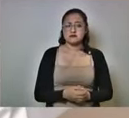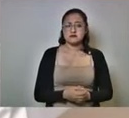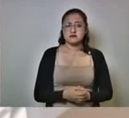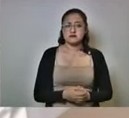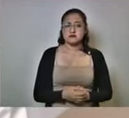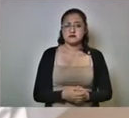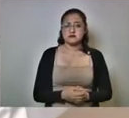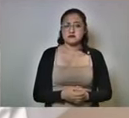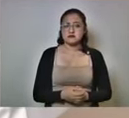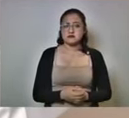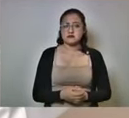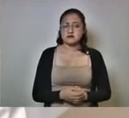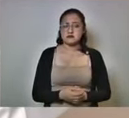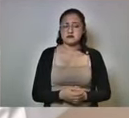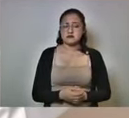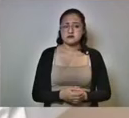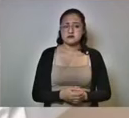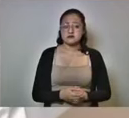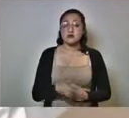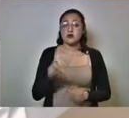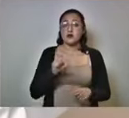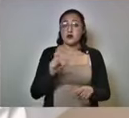Cuando los privados estén copados,